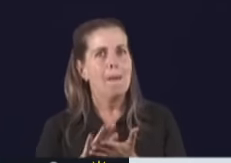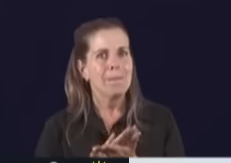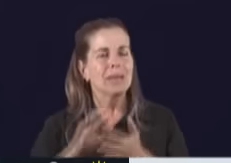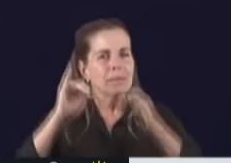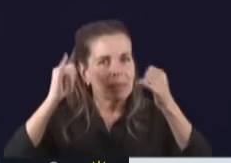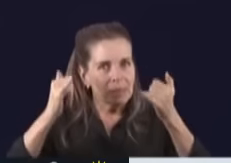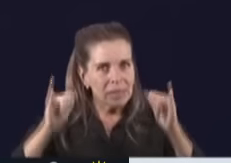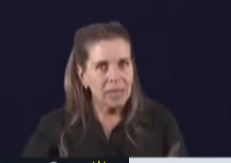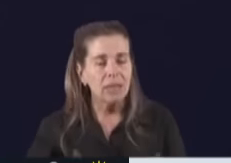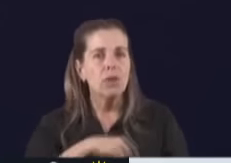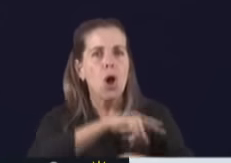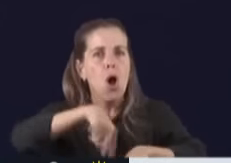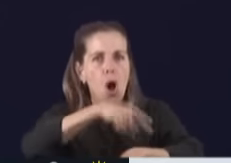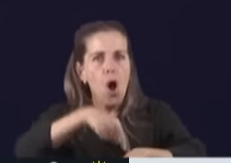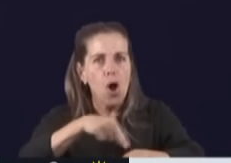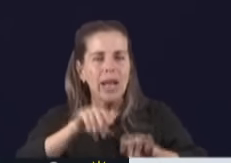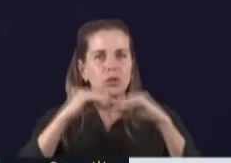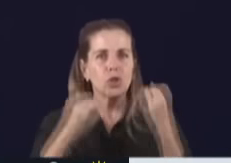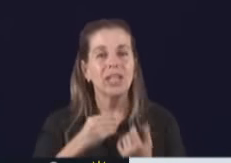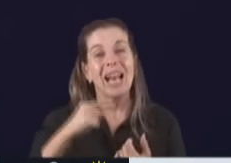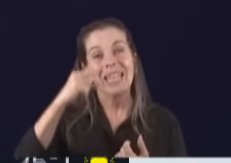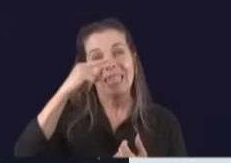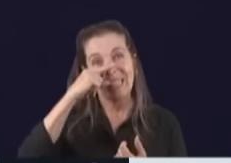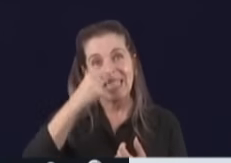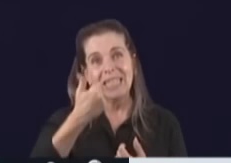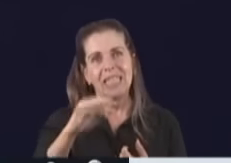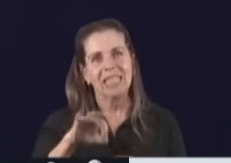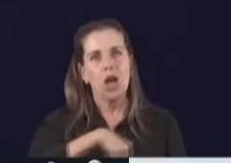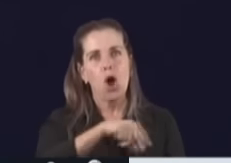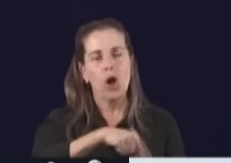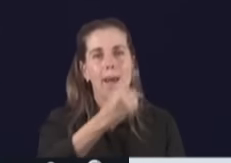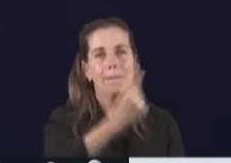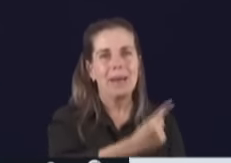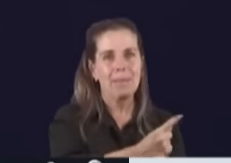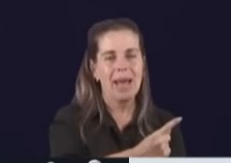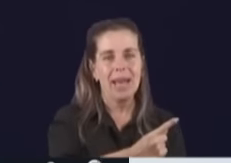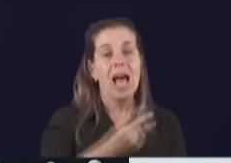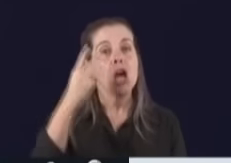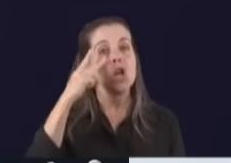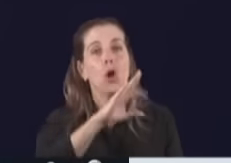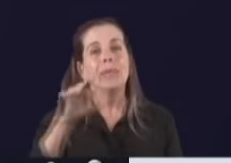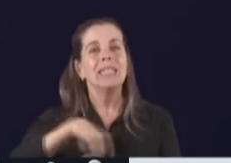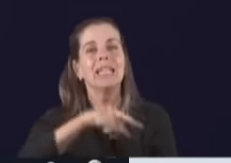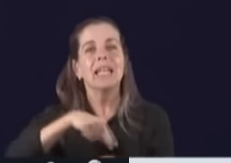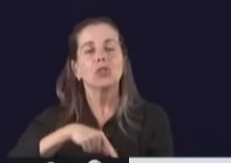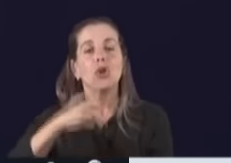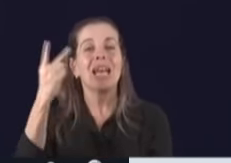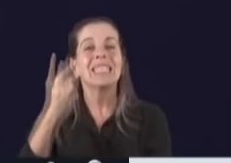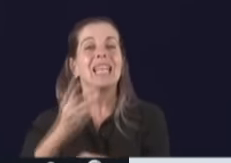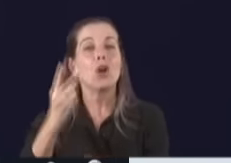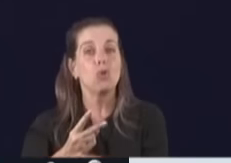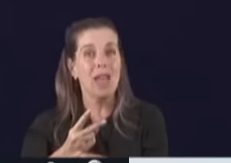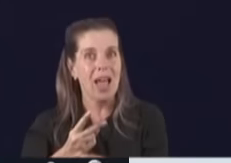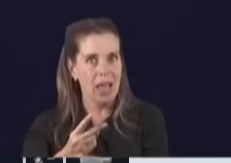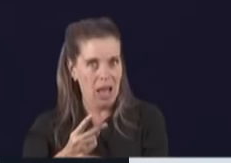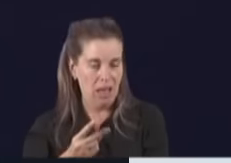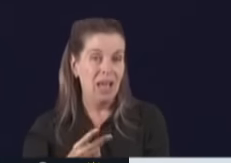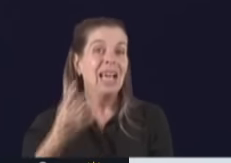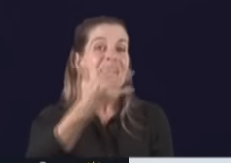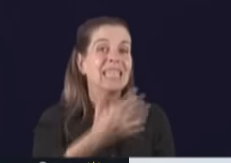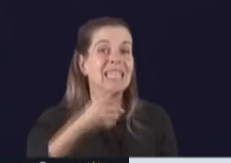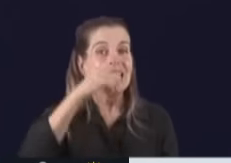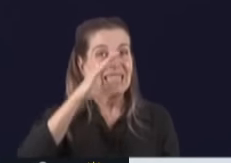dictado de clases. 760 horas reloj para primaria, 900 para secundaria y 570 horas para